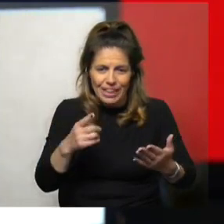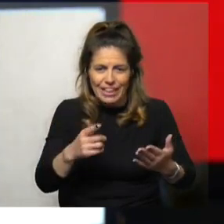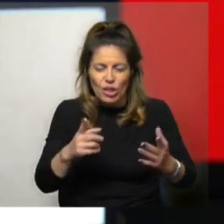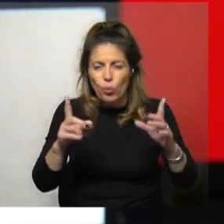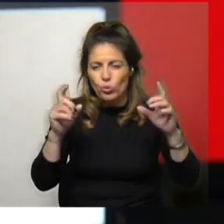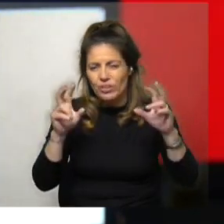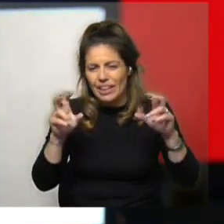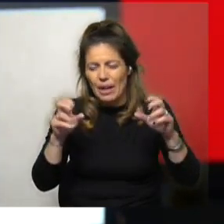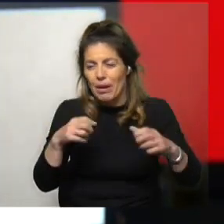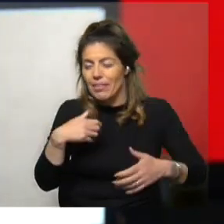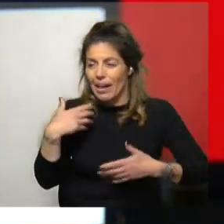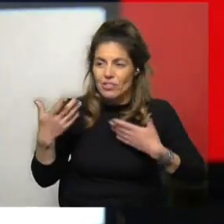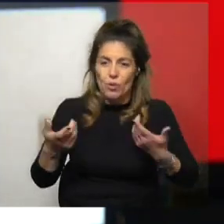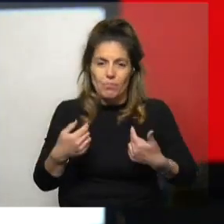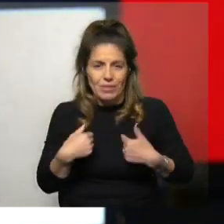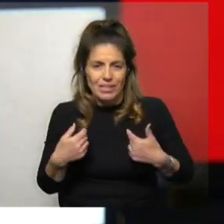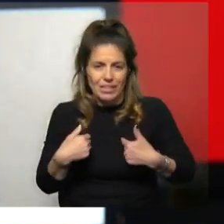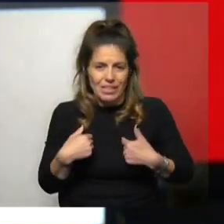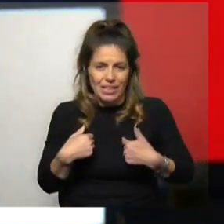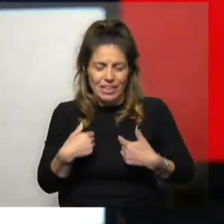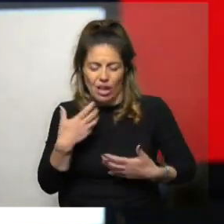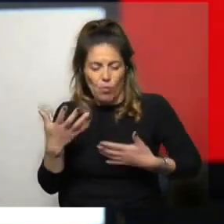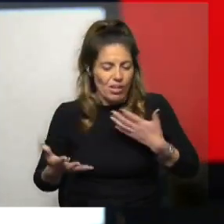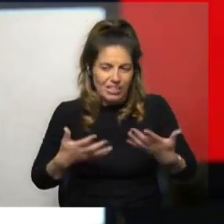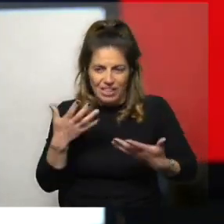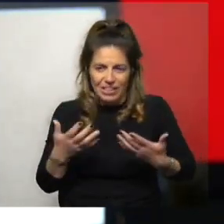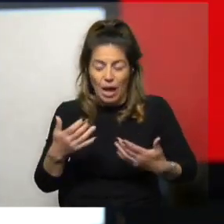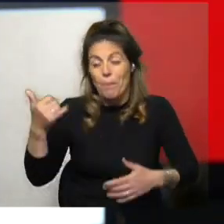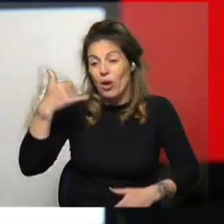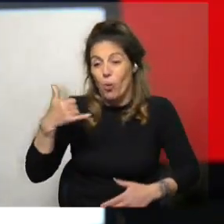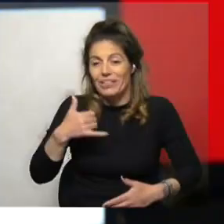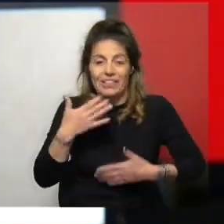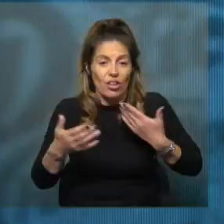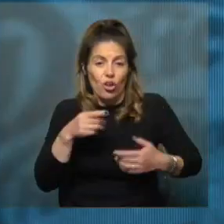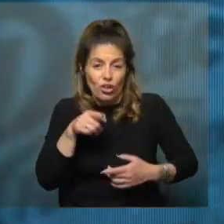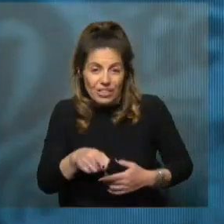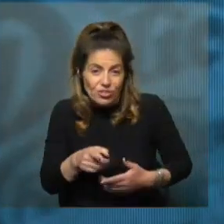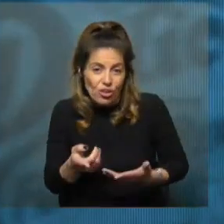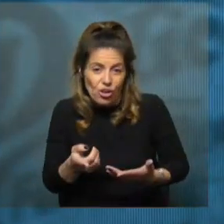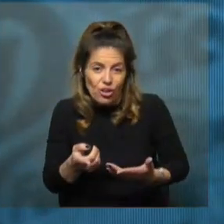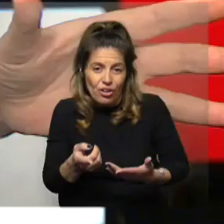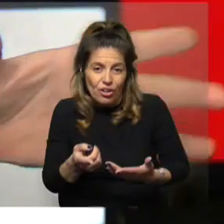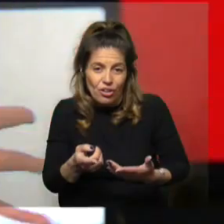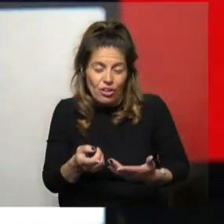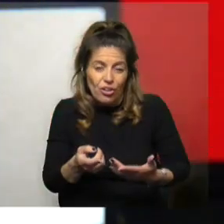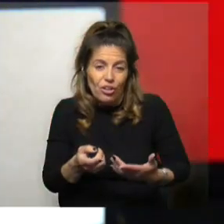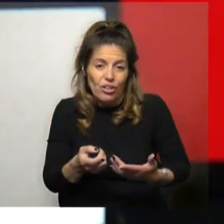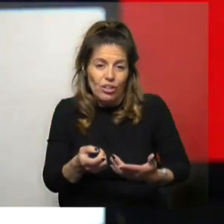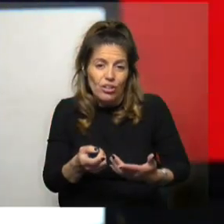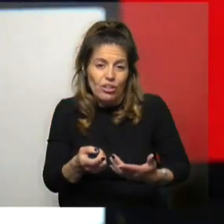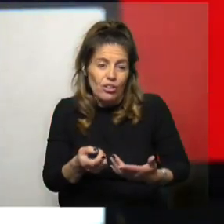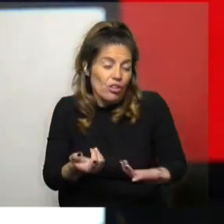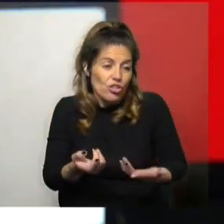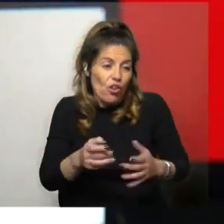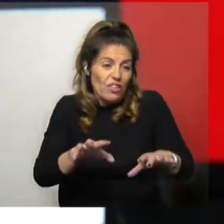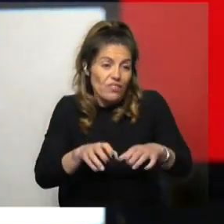cuestión alguna reacción mía de medio que era bastante inquieto eso cuentan y que tiene que ver con eso con con vivir el ambiente que Graciela